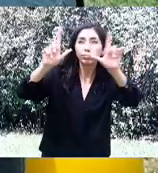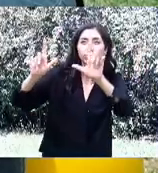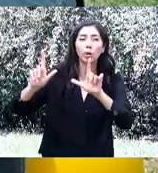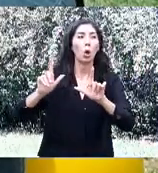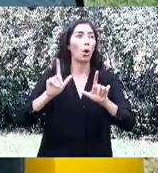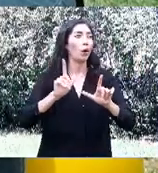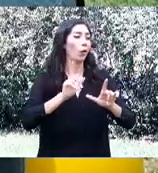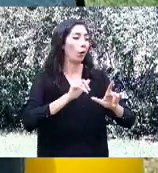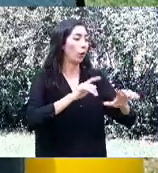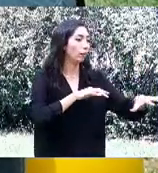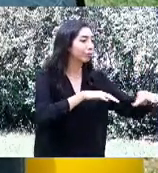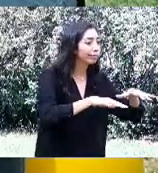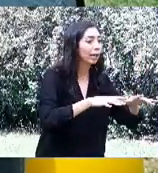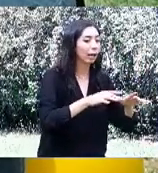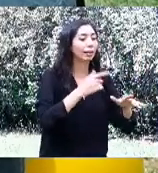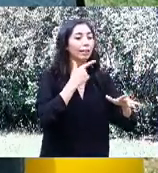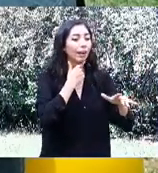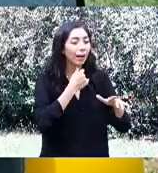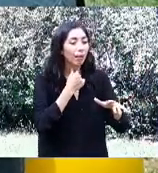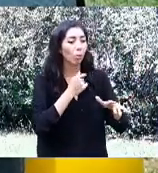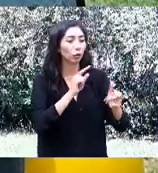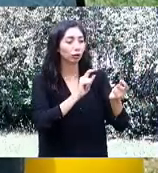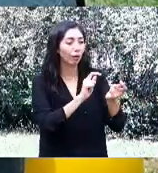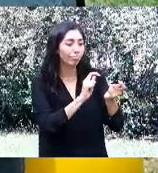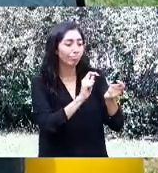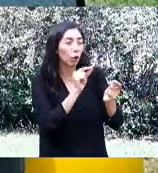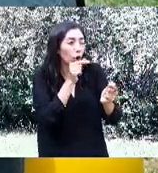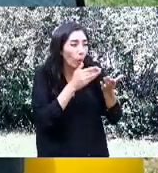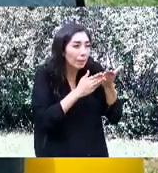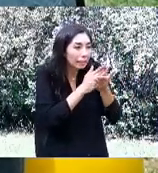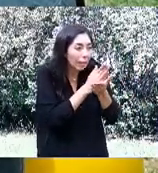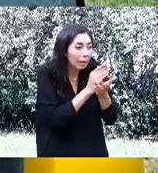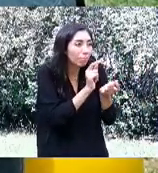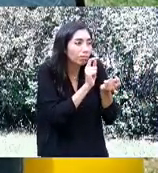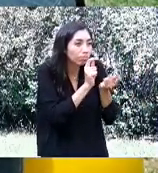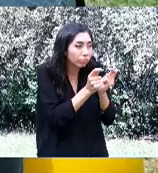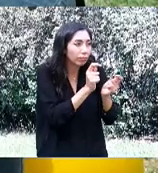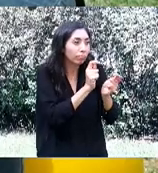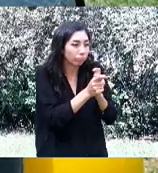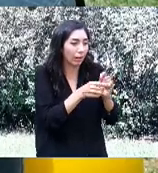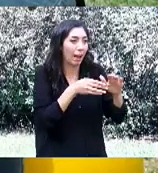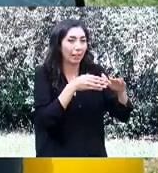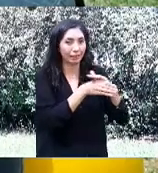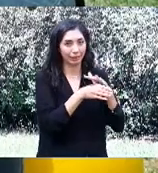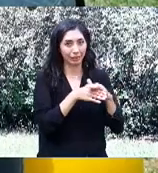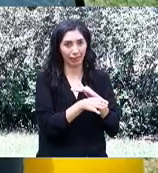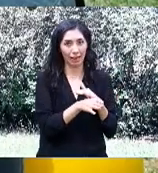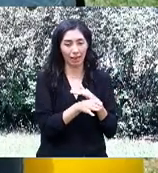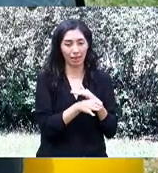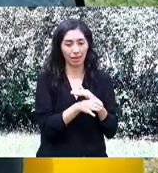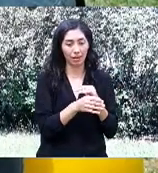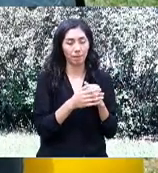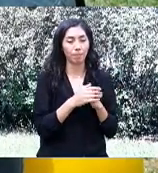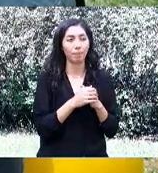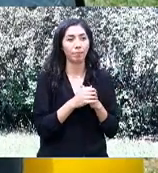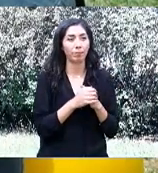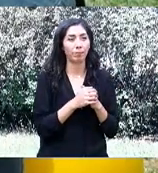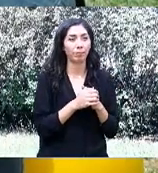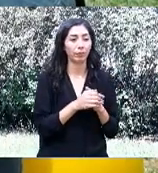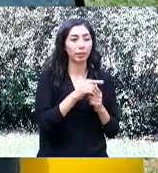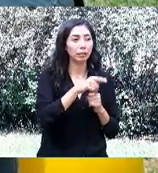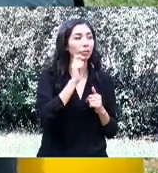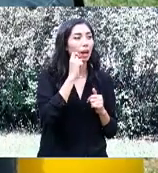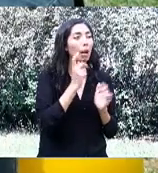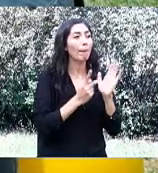ejemplo o de los contenidos comenzar desde ahí la accesibilidad ha sido una como de las de los